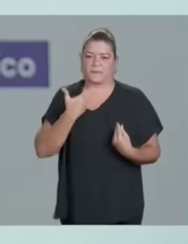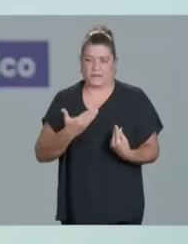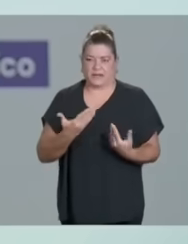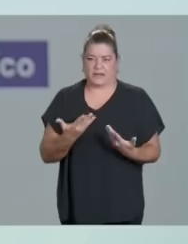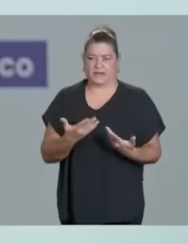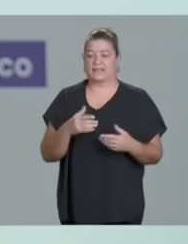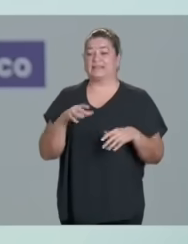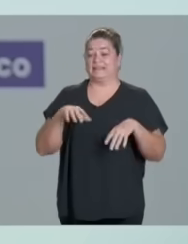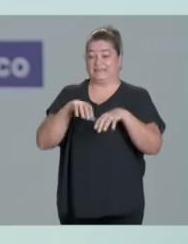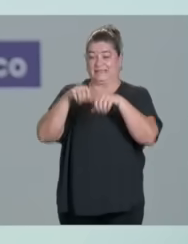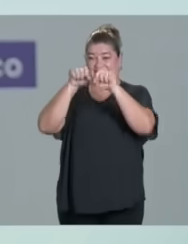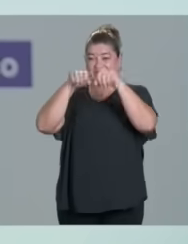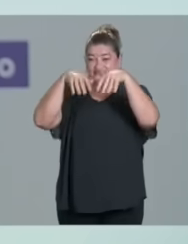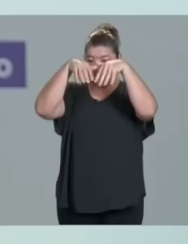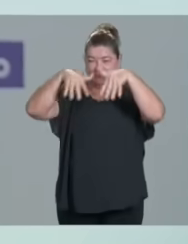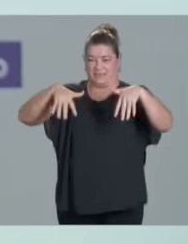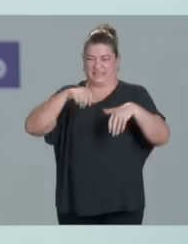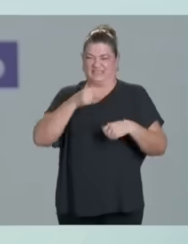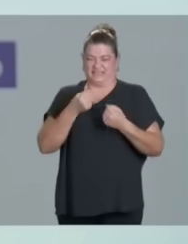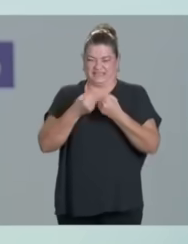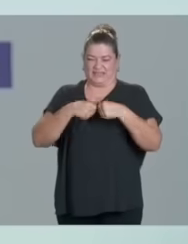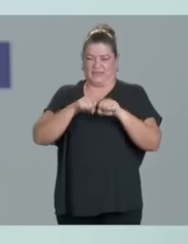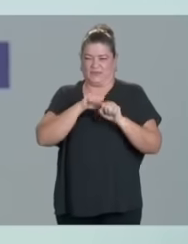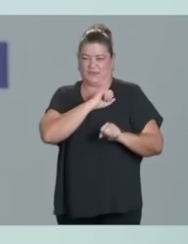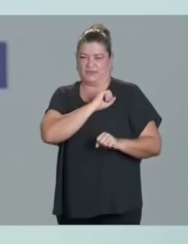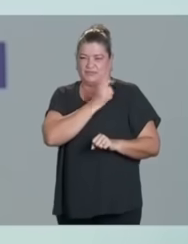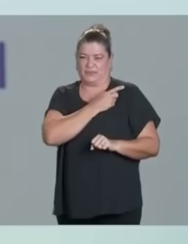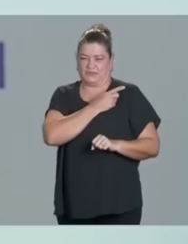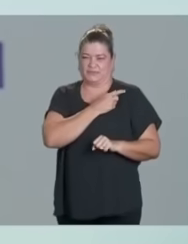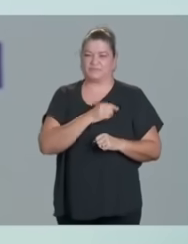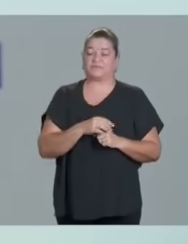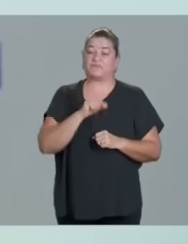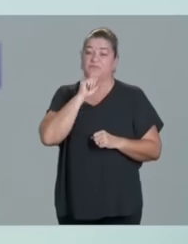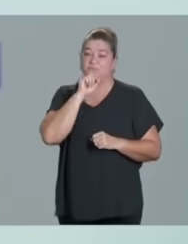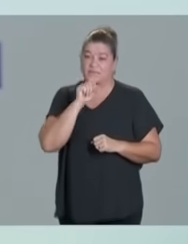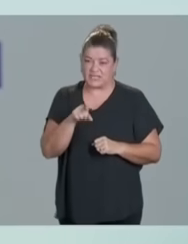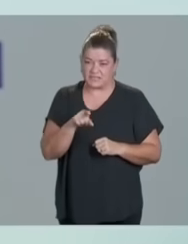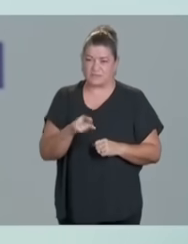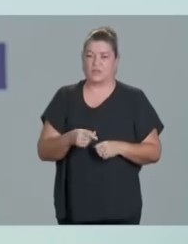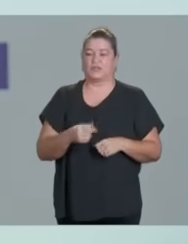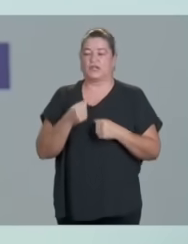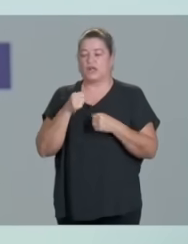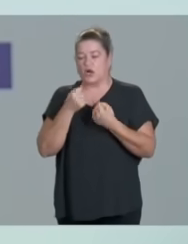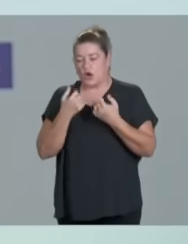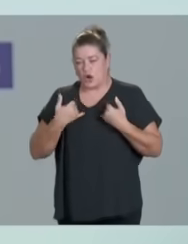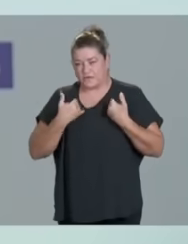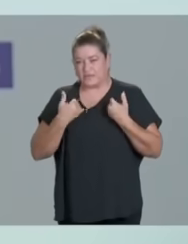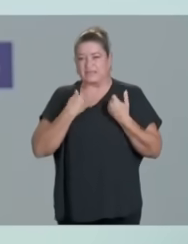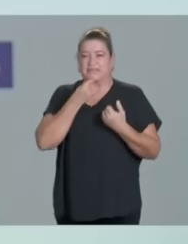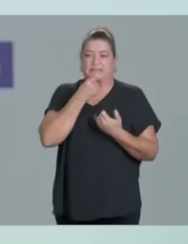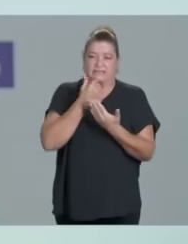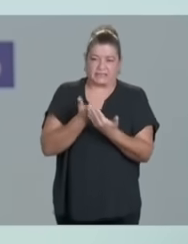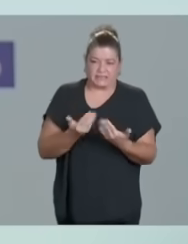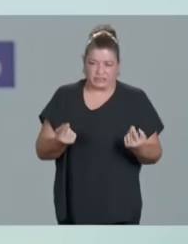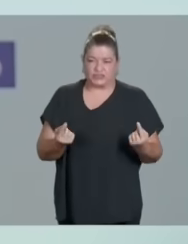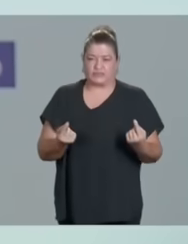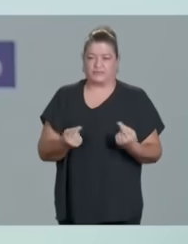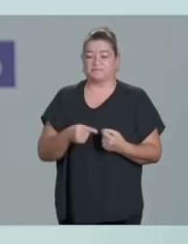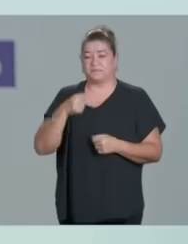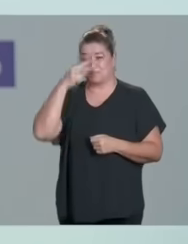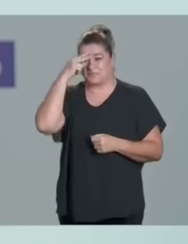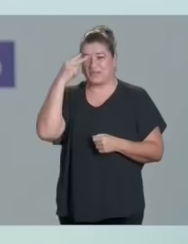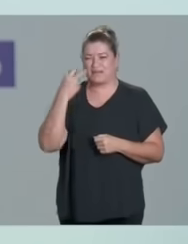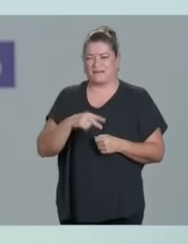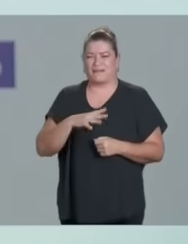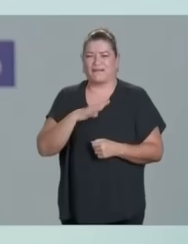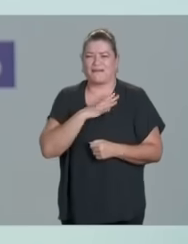cambiado la desigualdad es en la perspectiva intergeneracional, entre las niñas y en los niños. México sigue siendo un país profundamente desigual y no